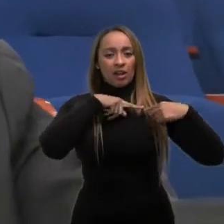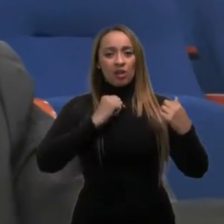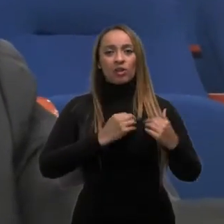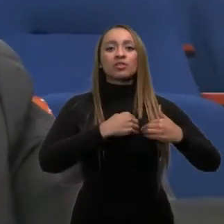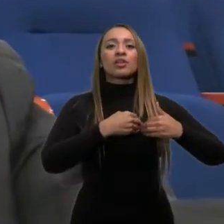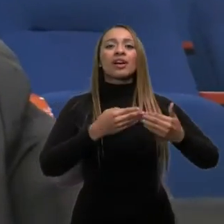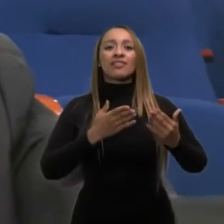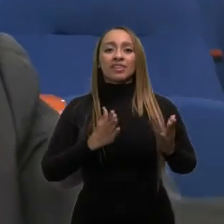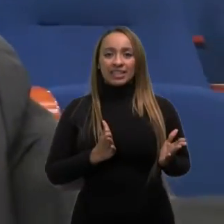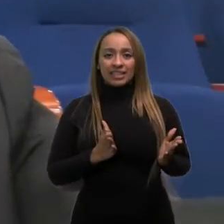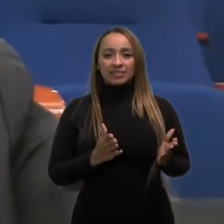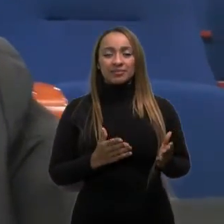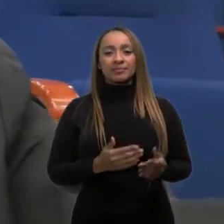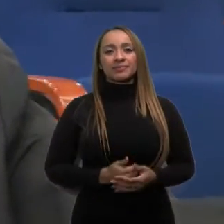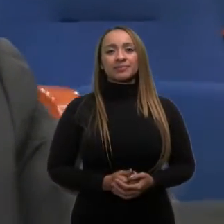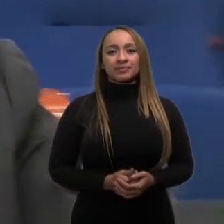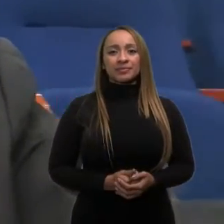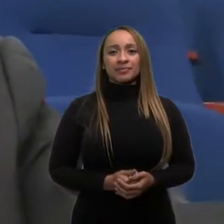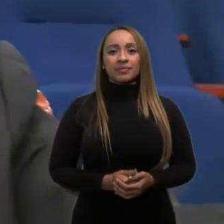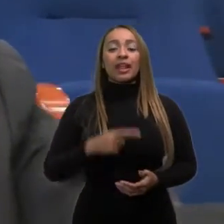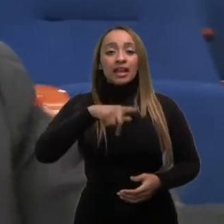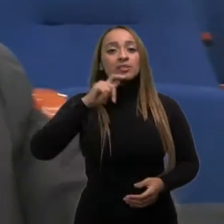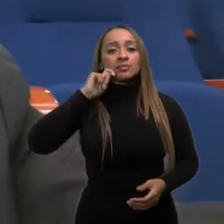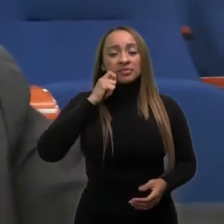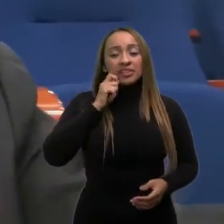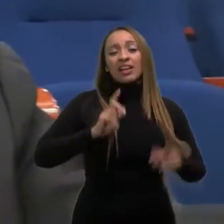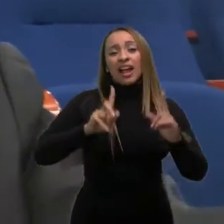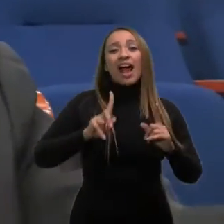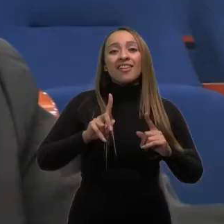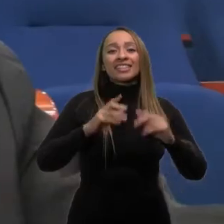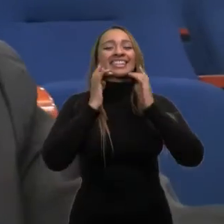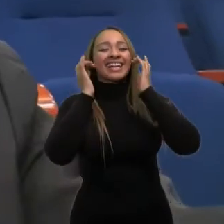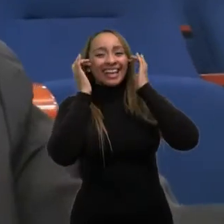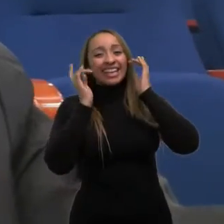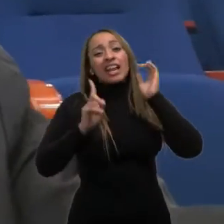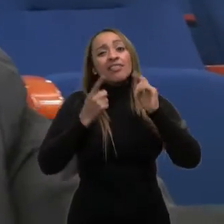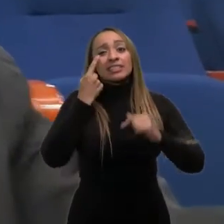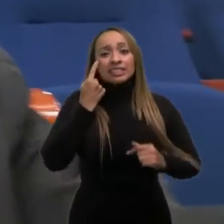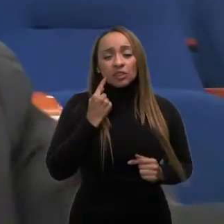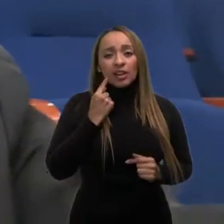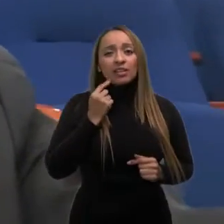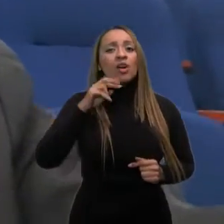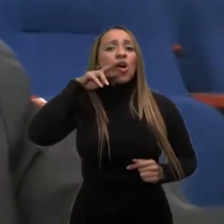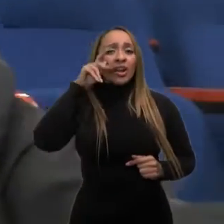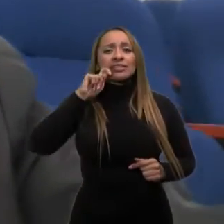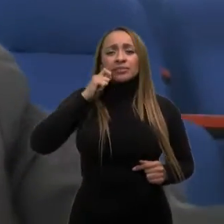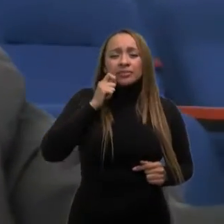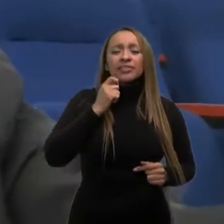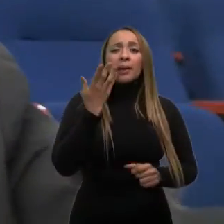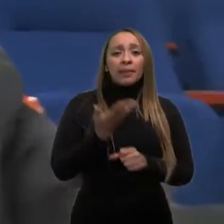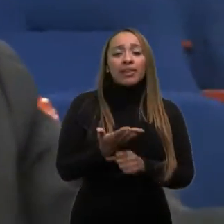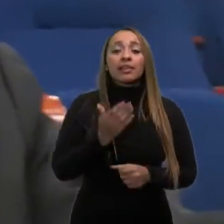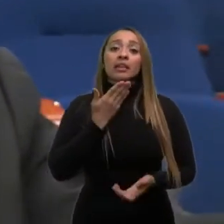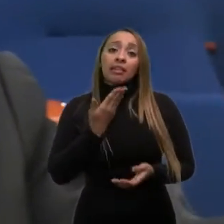ante Dios como ante tu mejor. Significa a veces reír, pero a veces también significa llorar. Orar significa pedir,